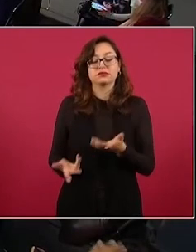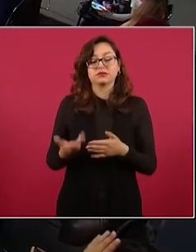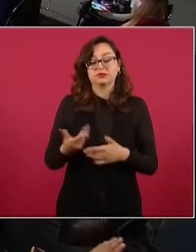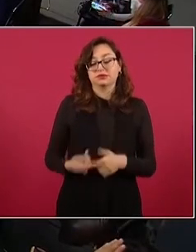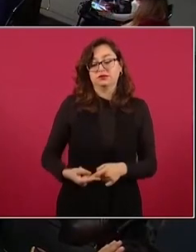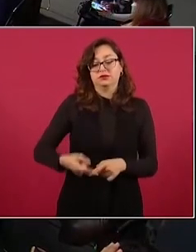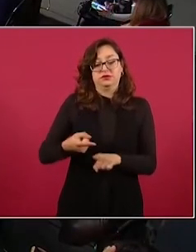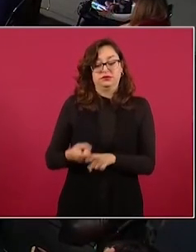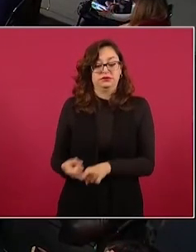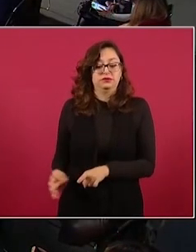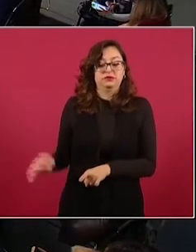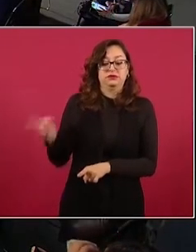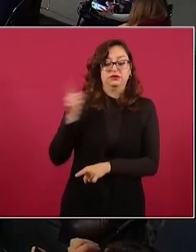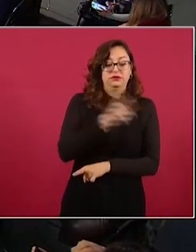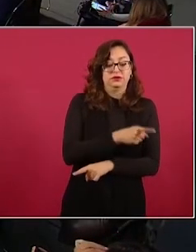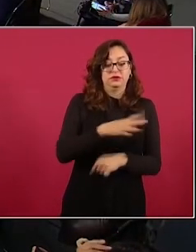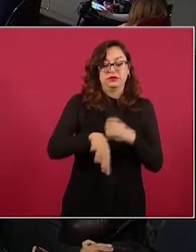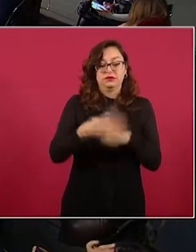3.400.000 barriles